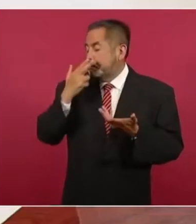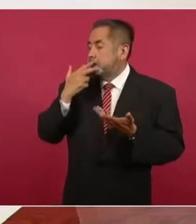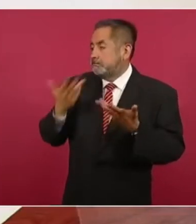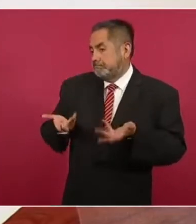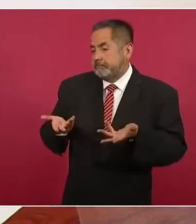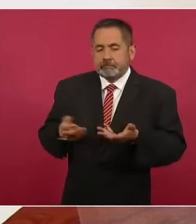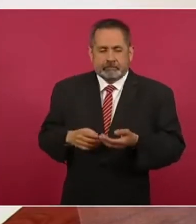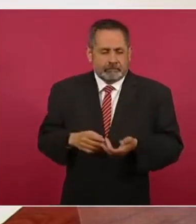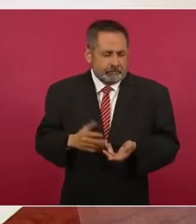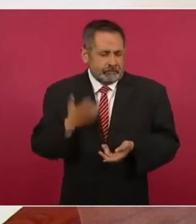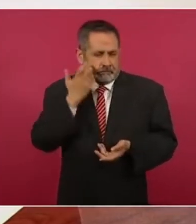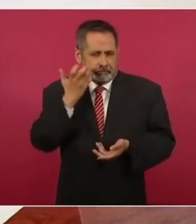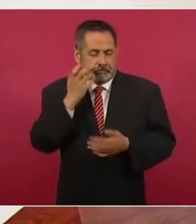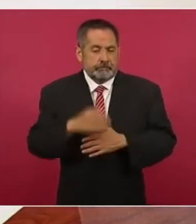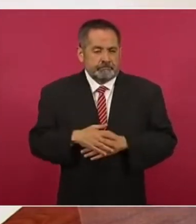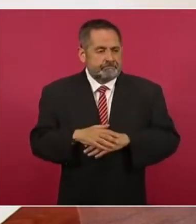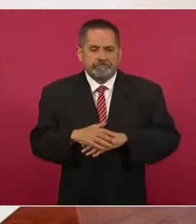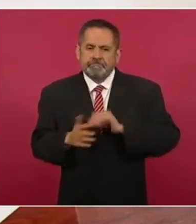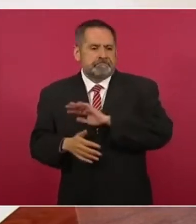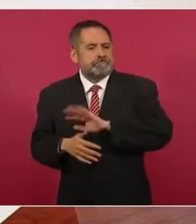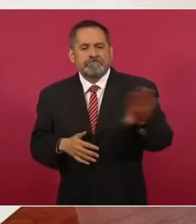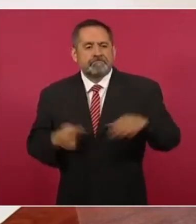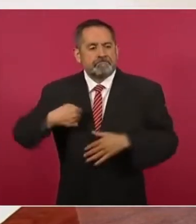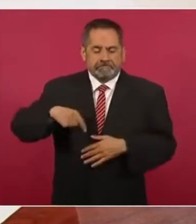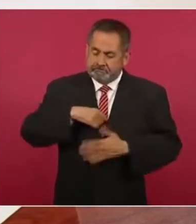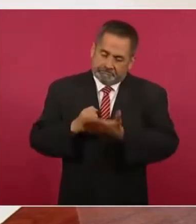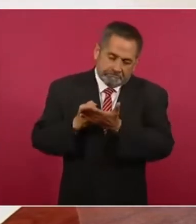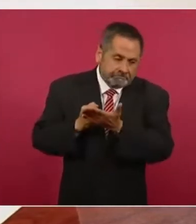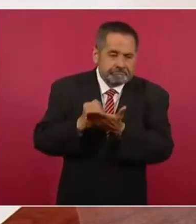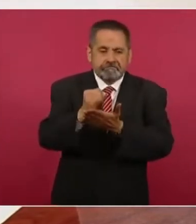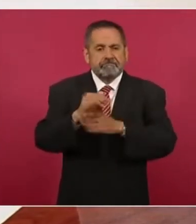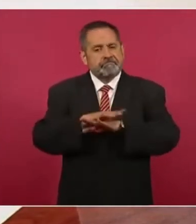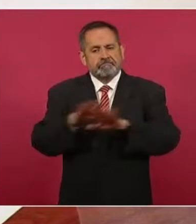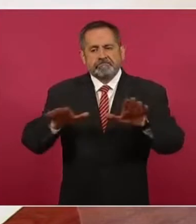Viene la decisión nuestra de hacer el aeropuerto